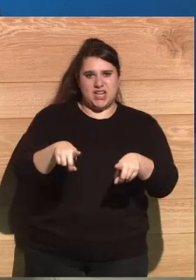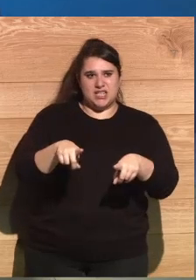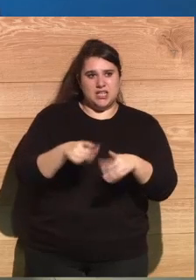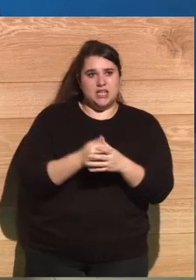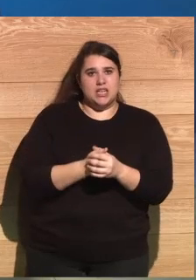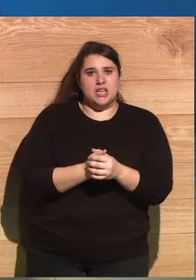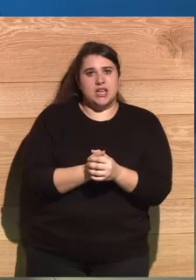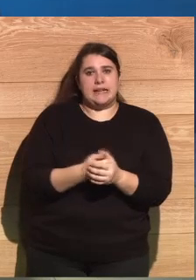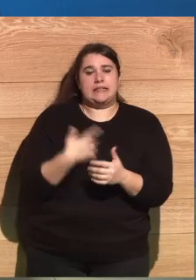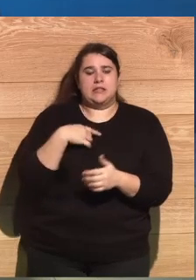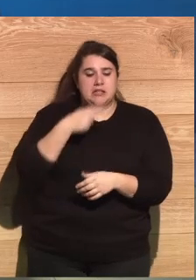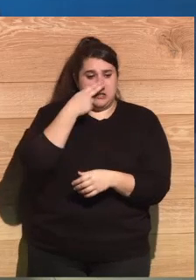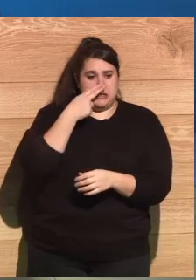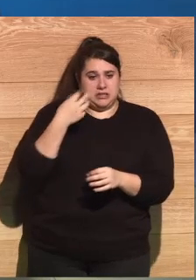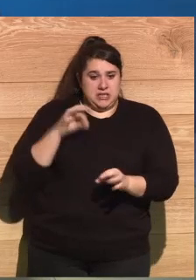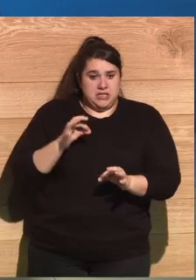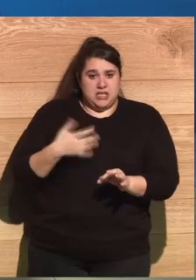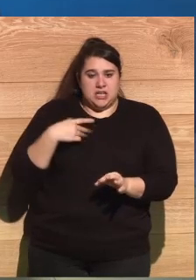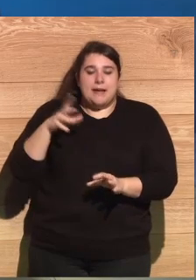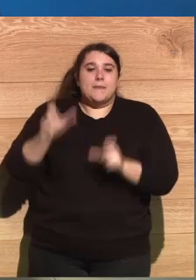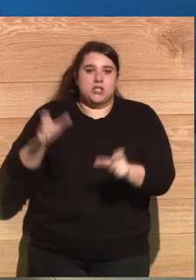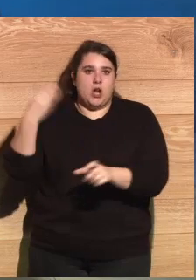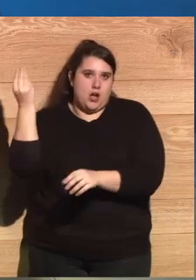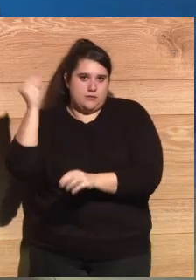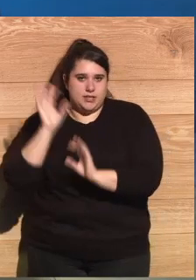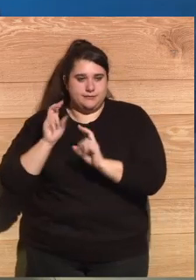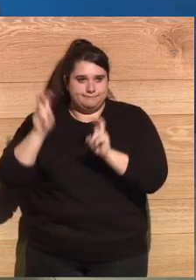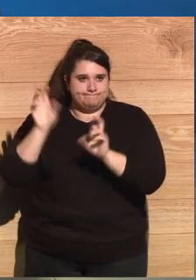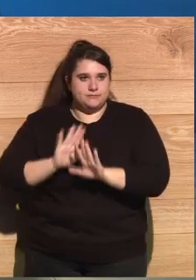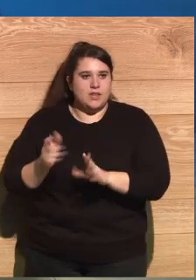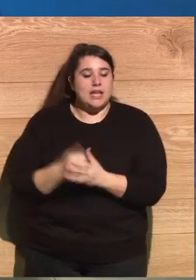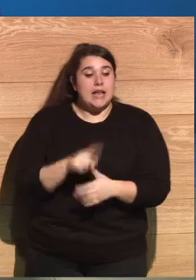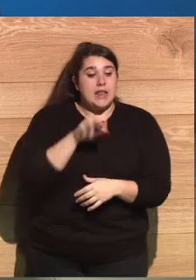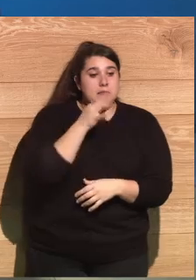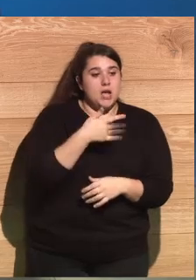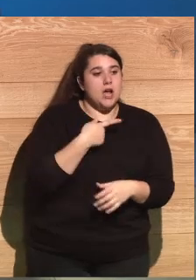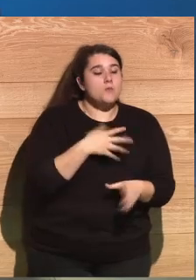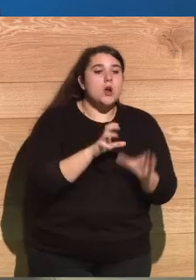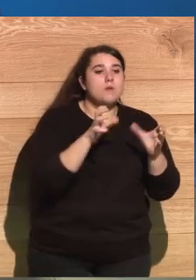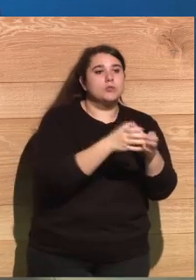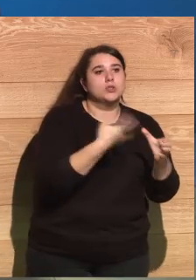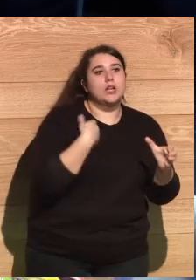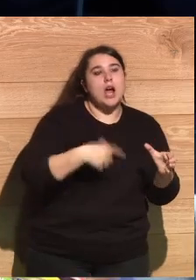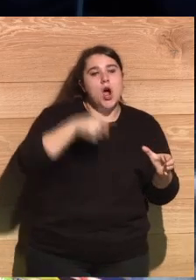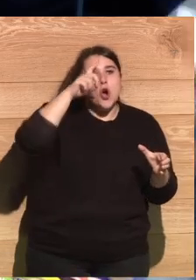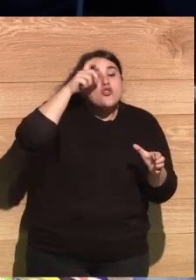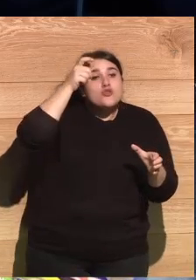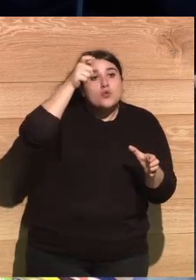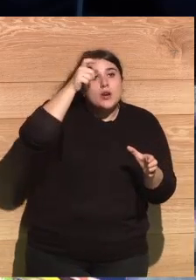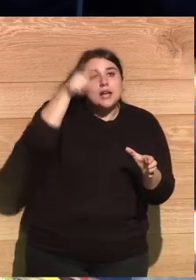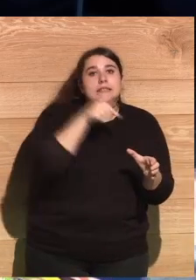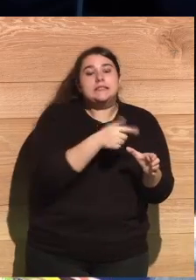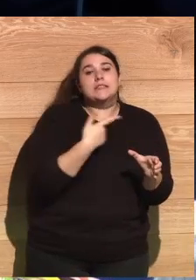interesante, eso me pasa con los jóvenes. Y luego con la comunidad. Cuando estás en una comunidad rural como Iowa o cualquier otra, es pues